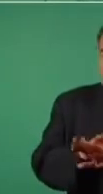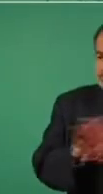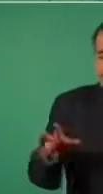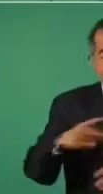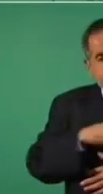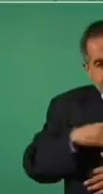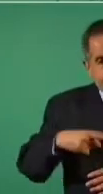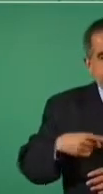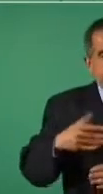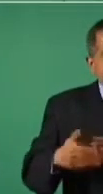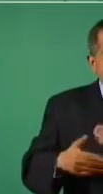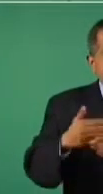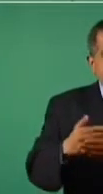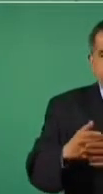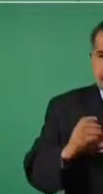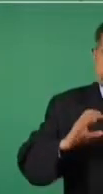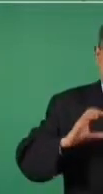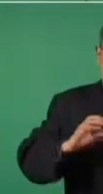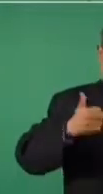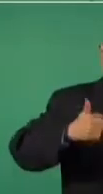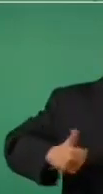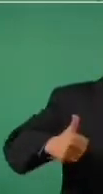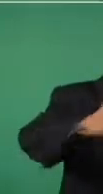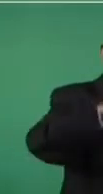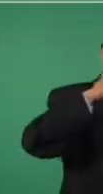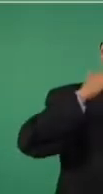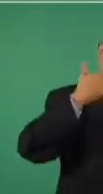que nos cuidemos,